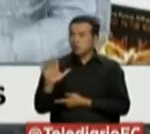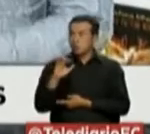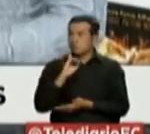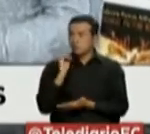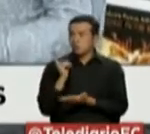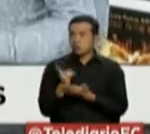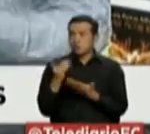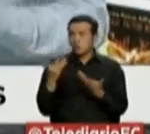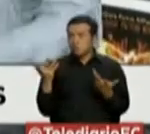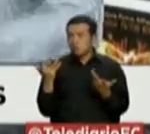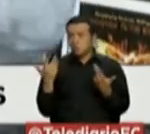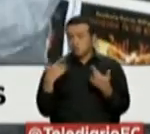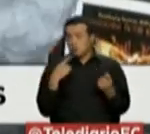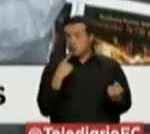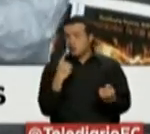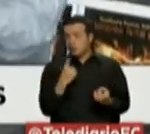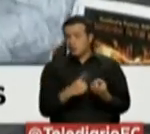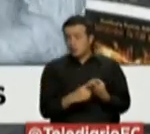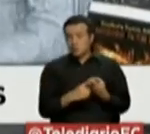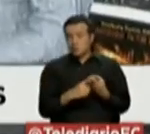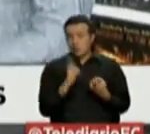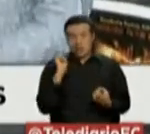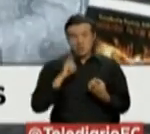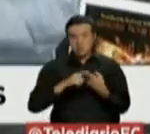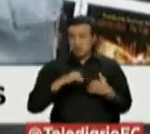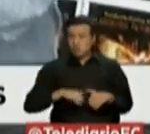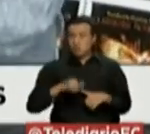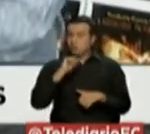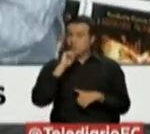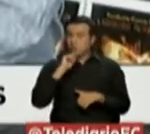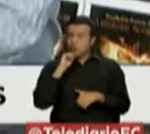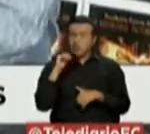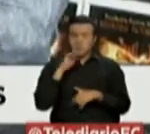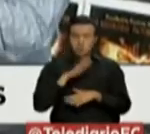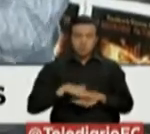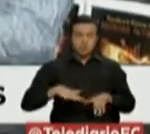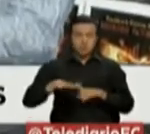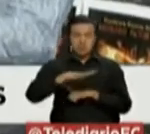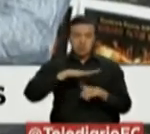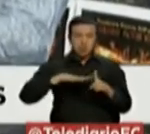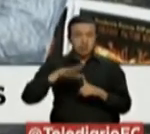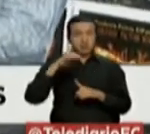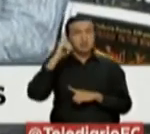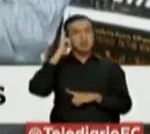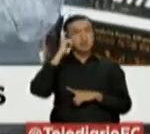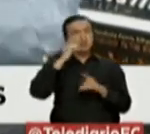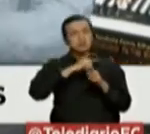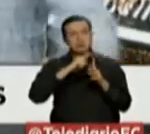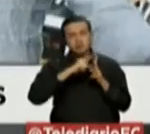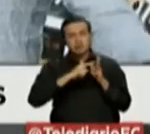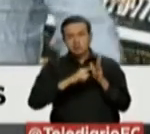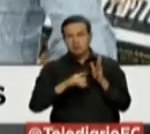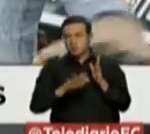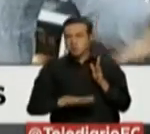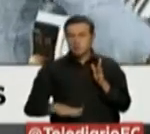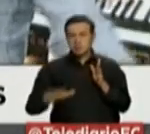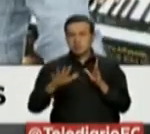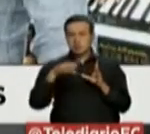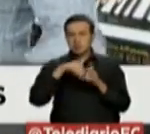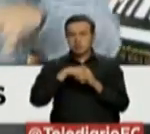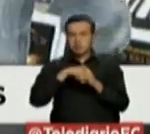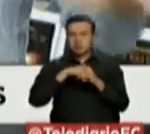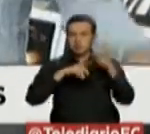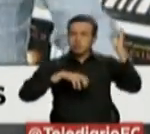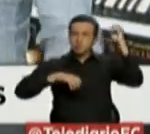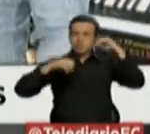que nos comentan que aún se requiere mucho más. Este Parque de las Diversidades fue pensado de esa forma. Aquí fue justamente la discoteca en